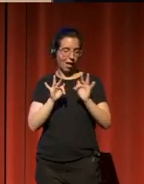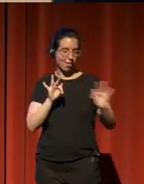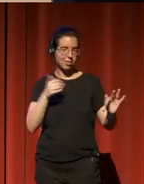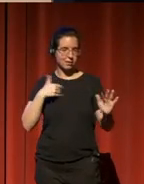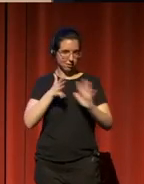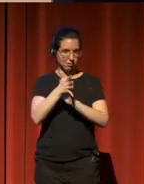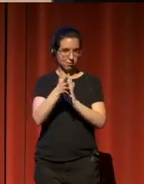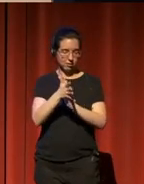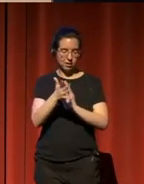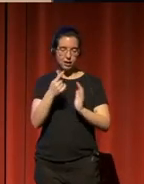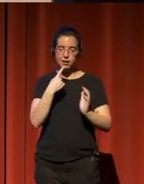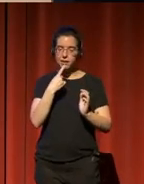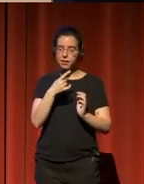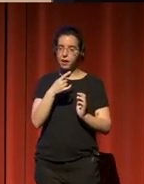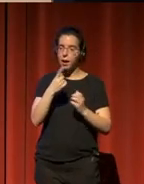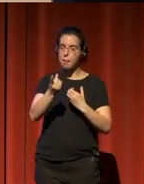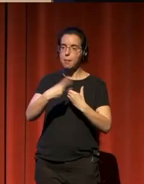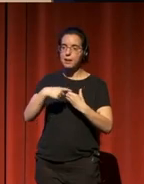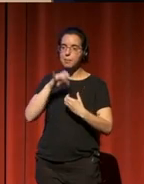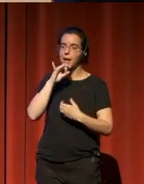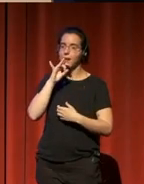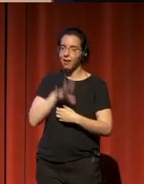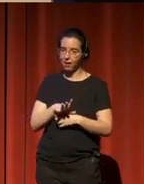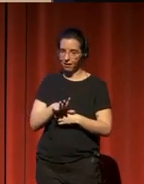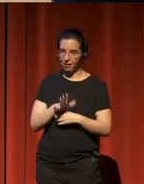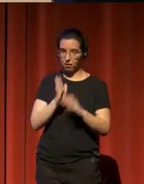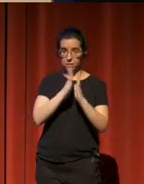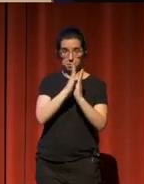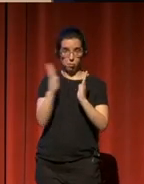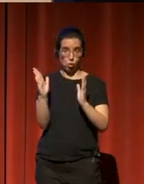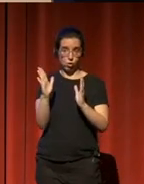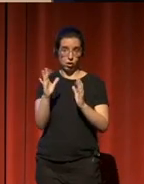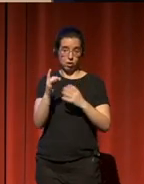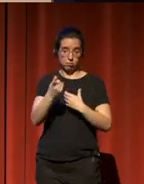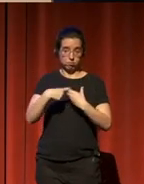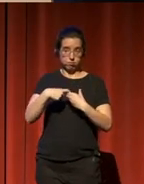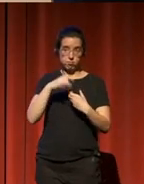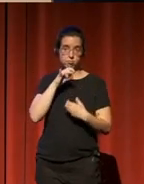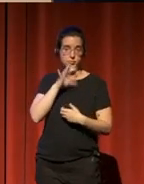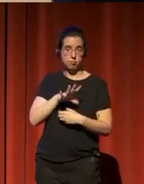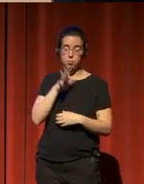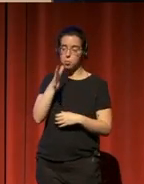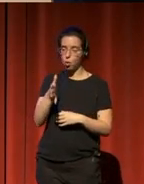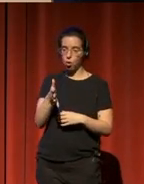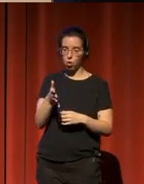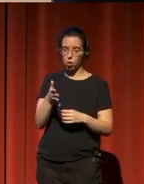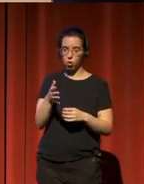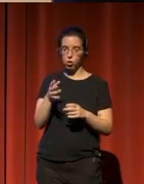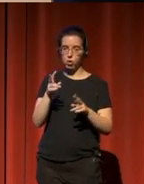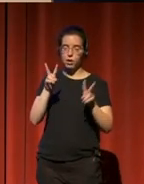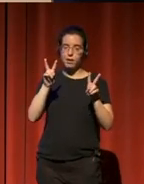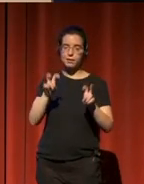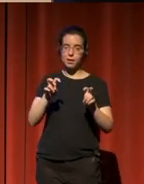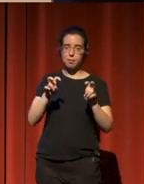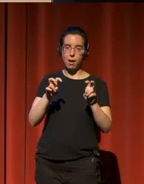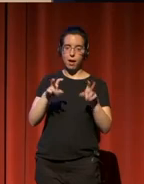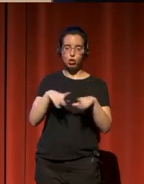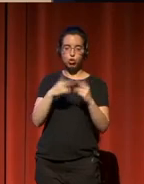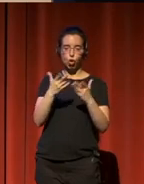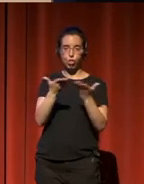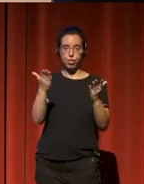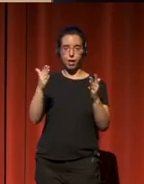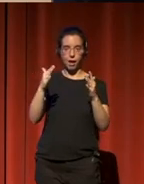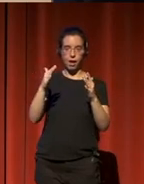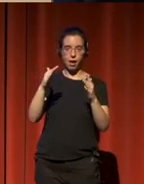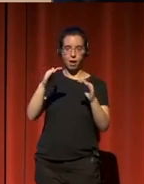de quién participa eh en las bibliotecas es decir esta cuestión vinculada a las desigualdades sociales y a las